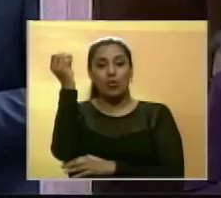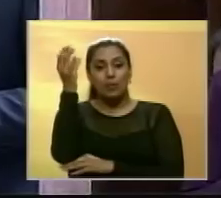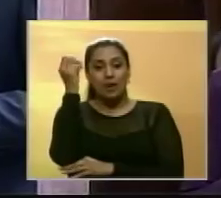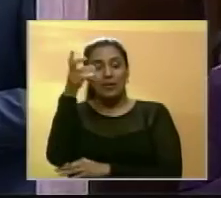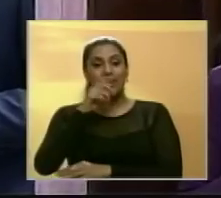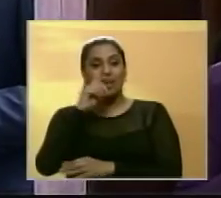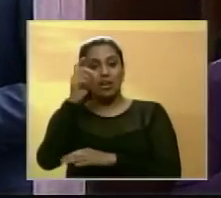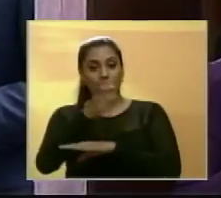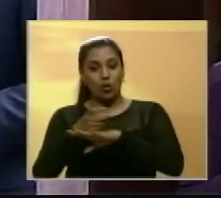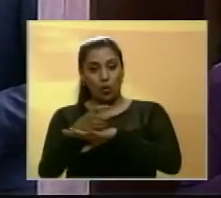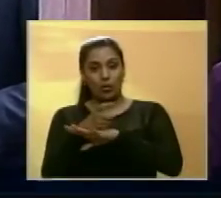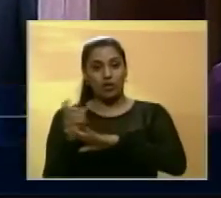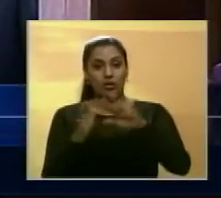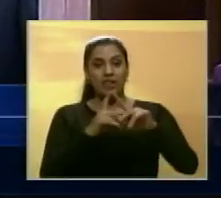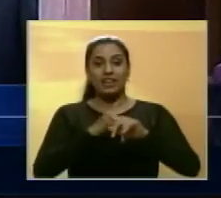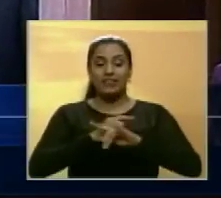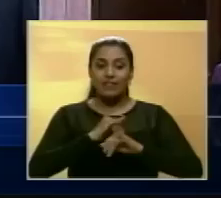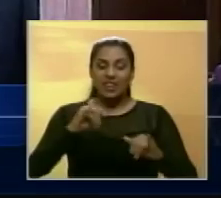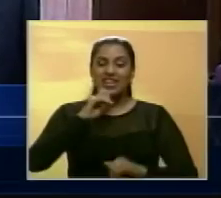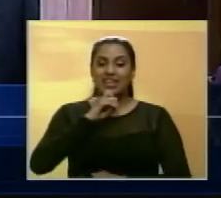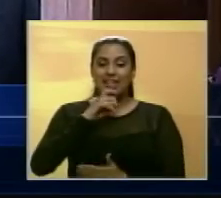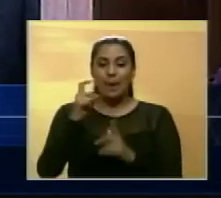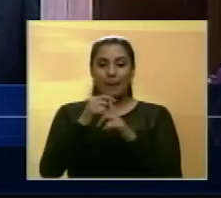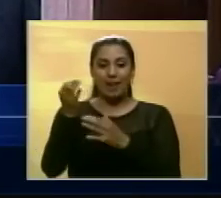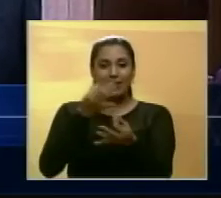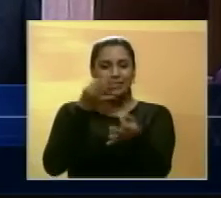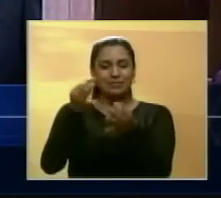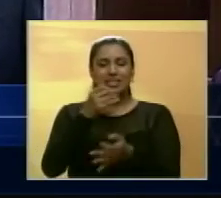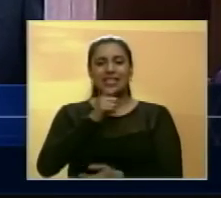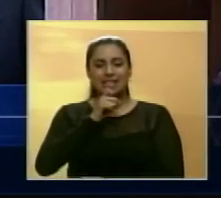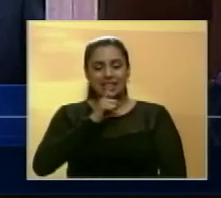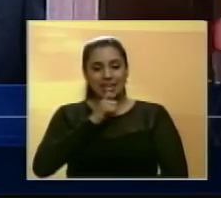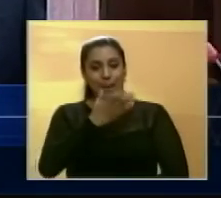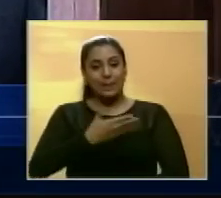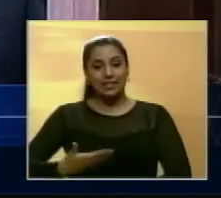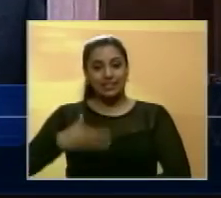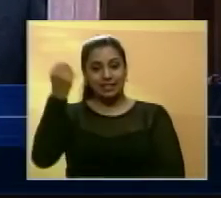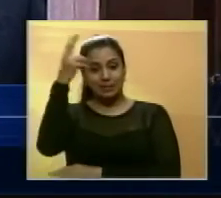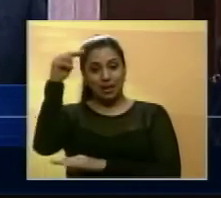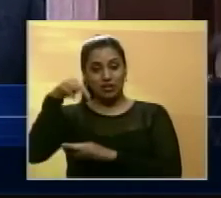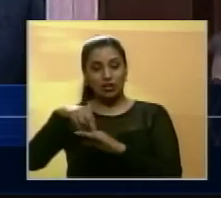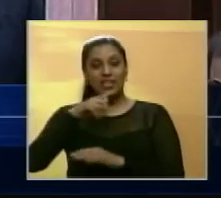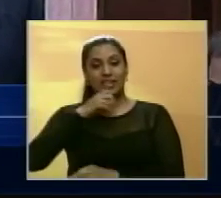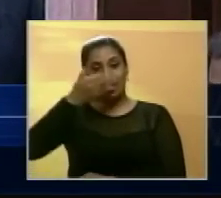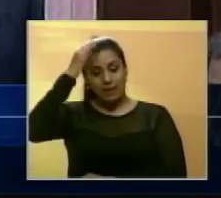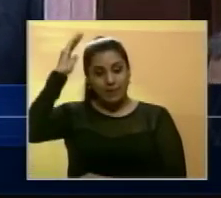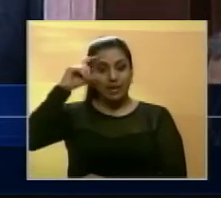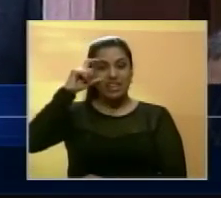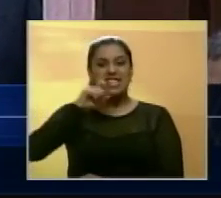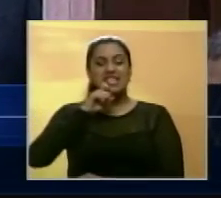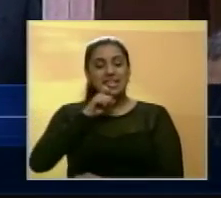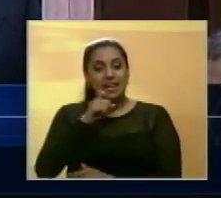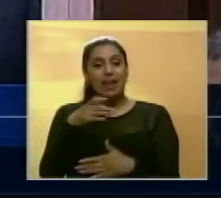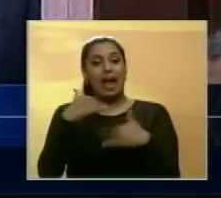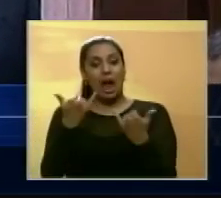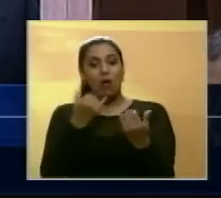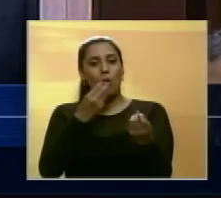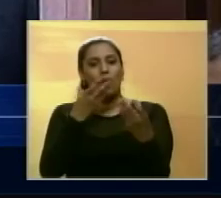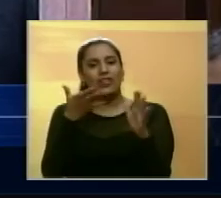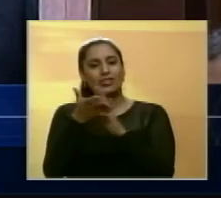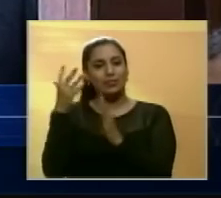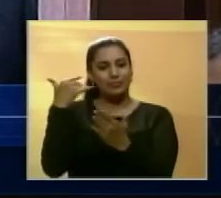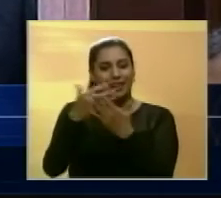gobierno. Eran las palabras que formulaba el presidente de la Asamblea Nacional sobre lo que ha sido la gestión de